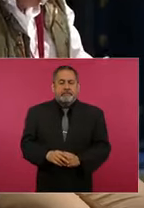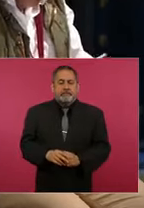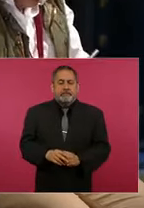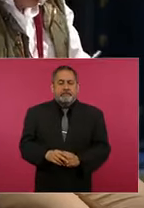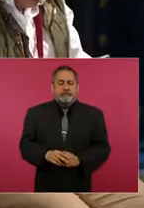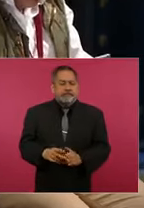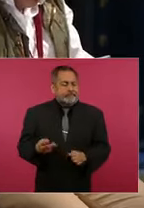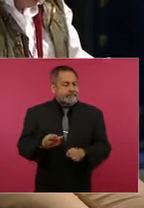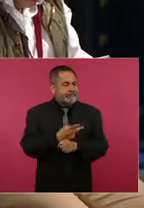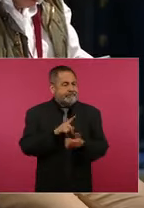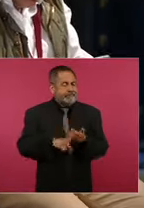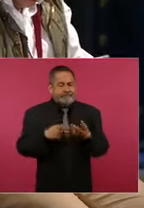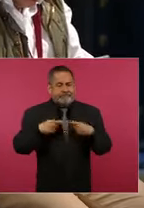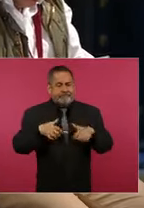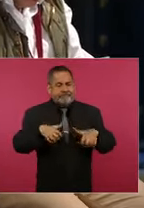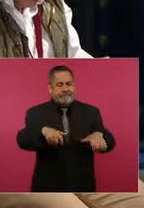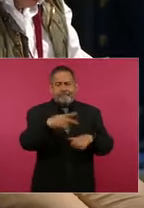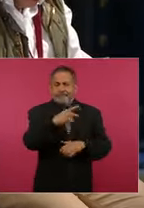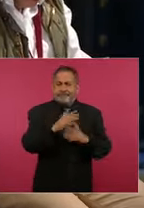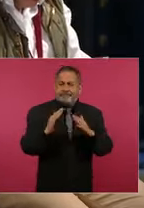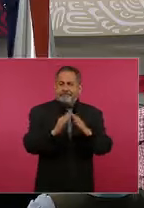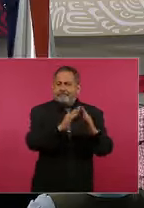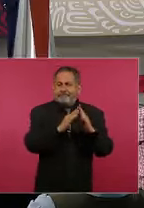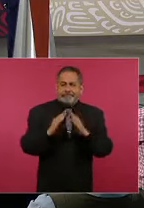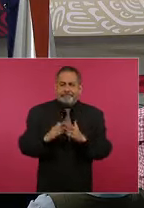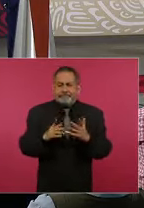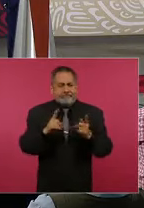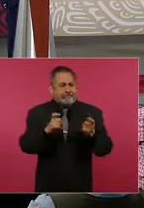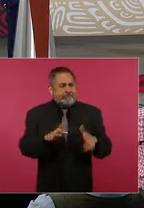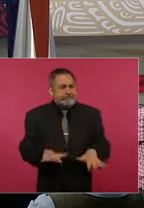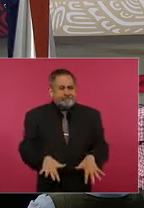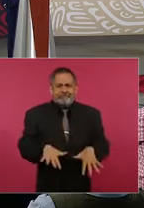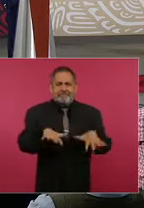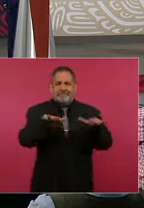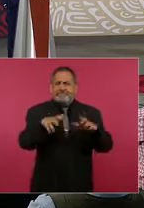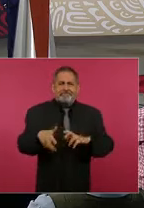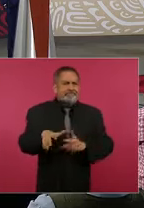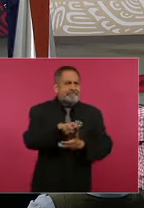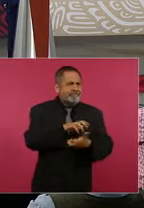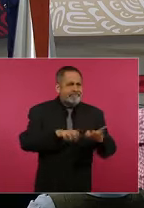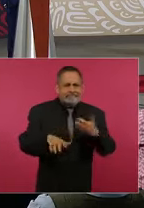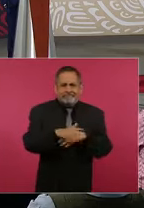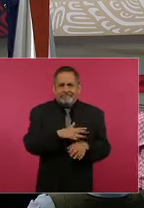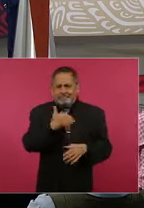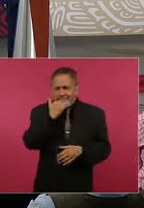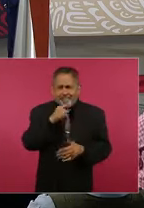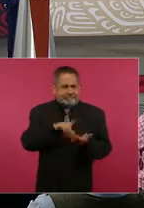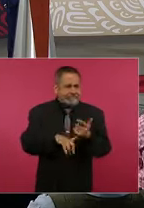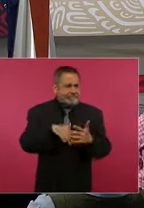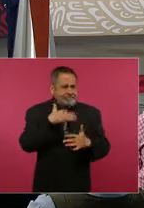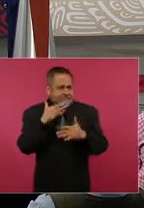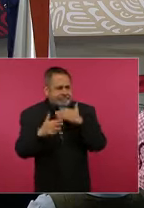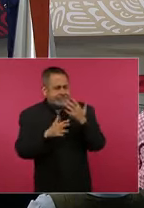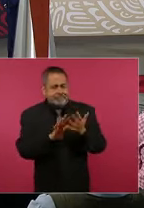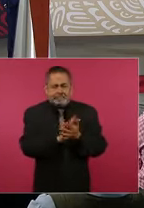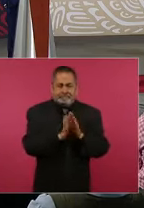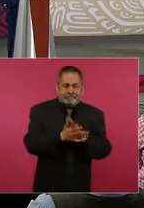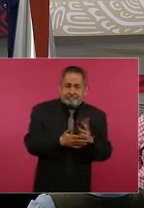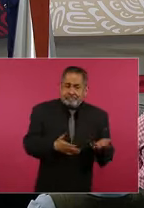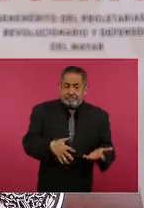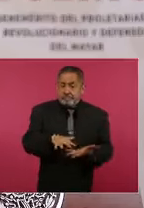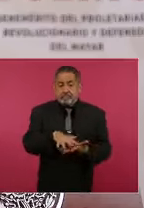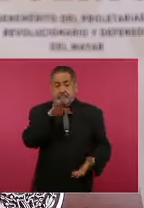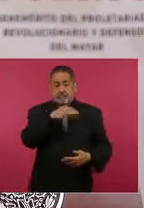¿qué va a hacer la gente con esas casas que se inundan? Ha habido muchas complicidades. La mayor parte de los